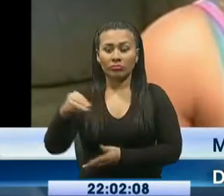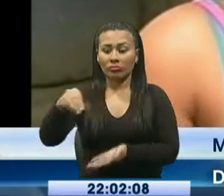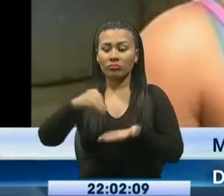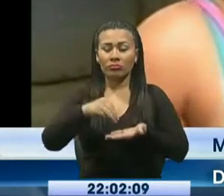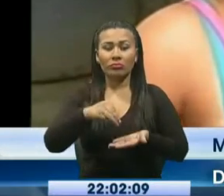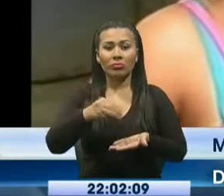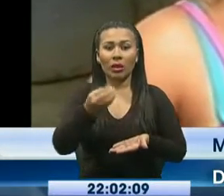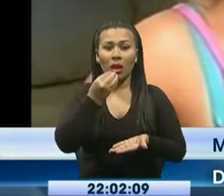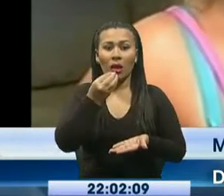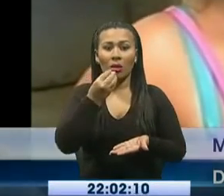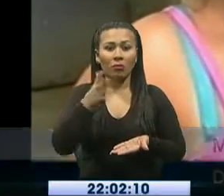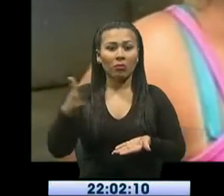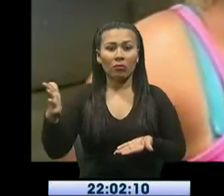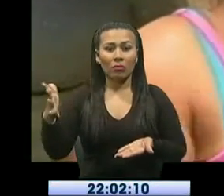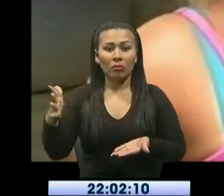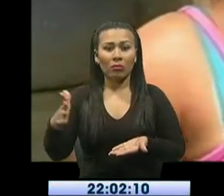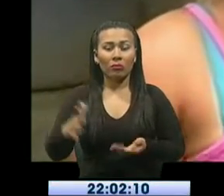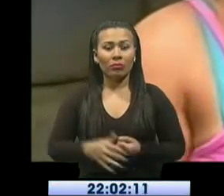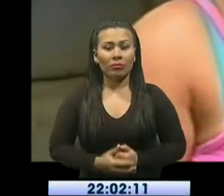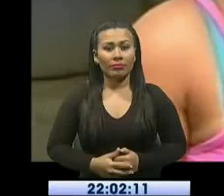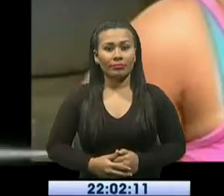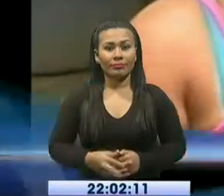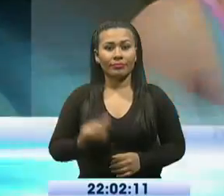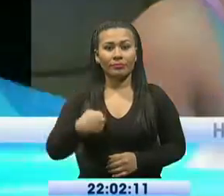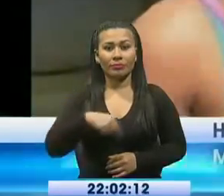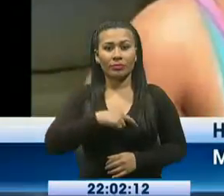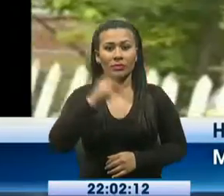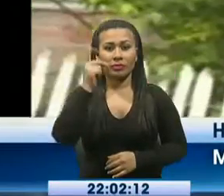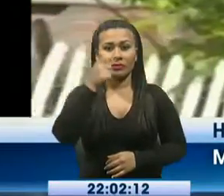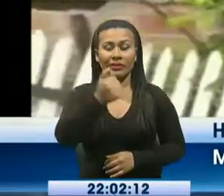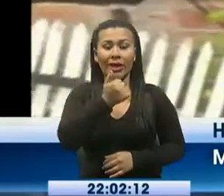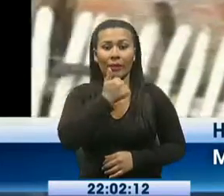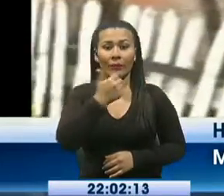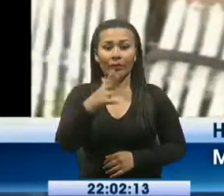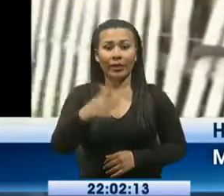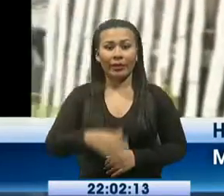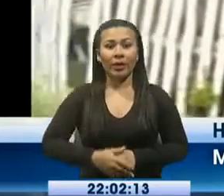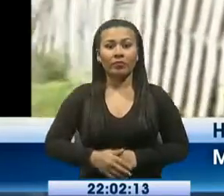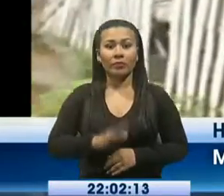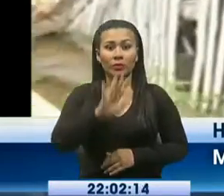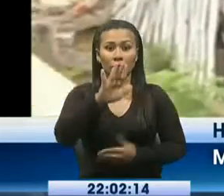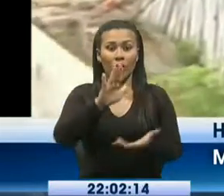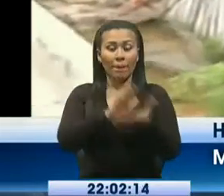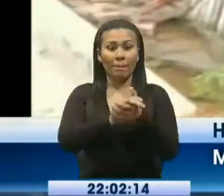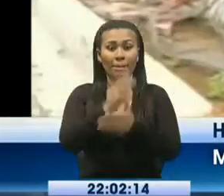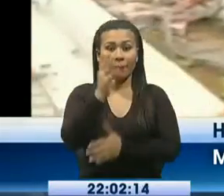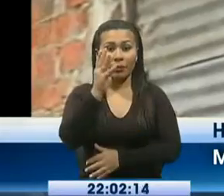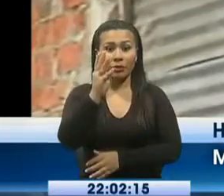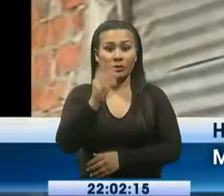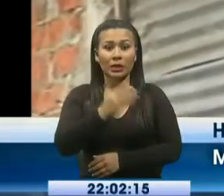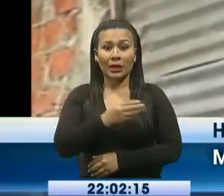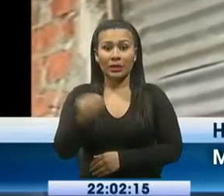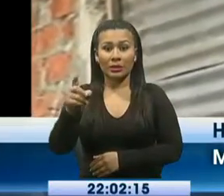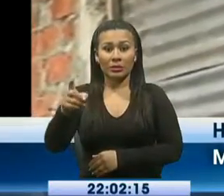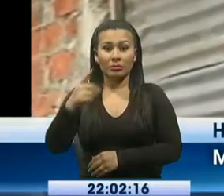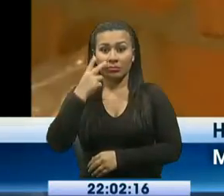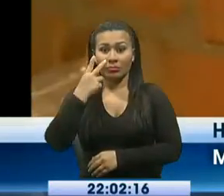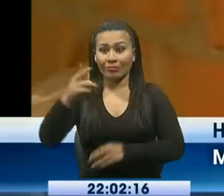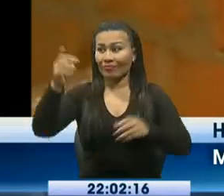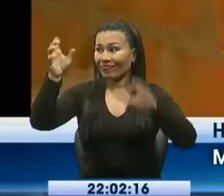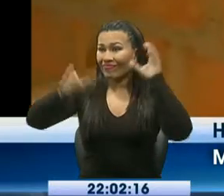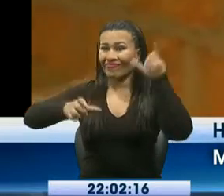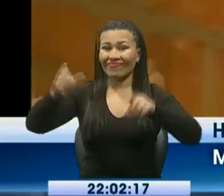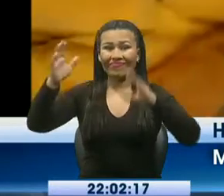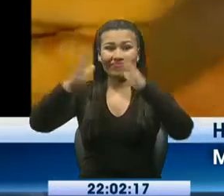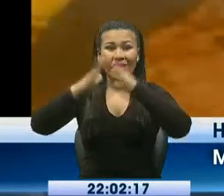una fundita de que para comer, nada, ni agua. Juan Carlos y su esposa muestran los destrozos en varios tramos